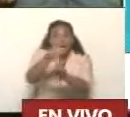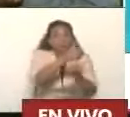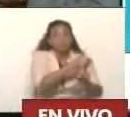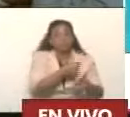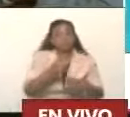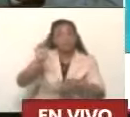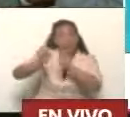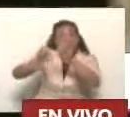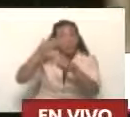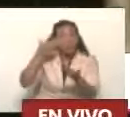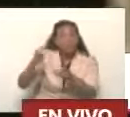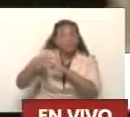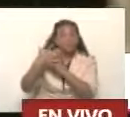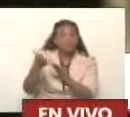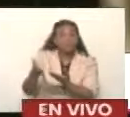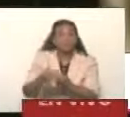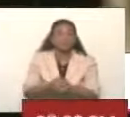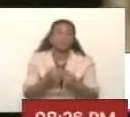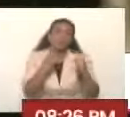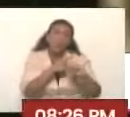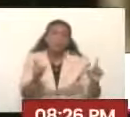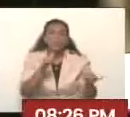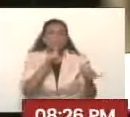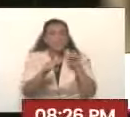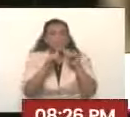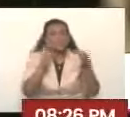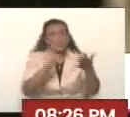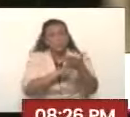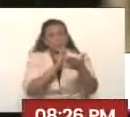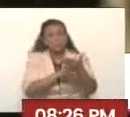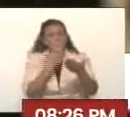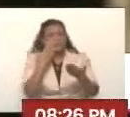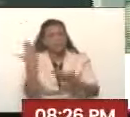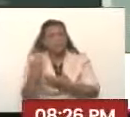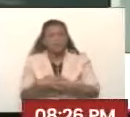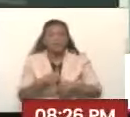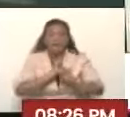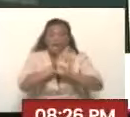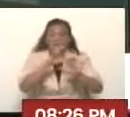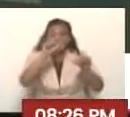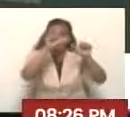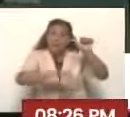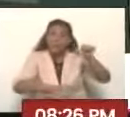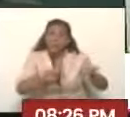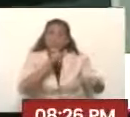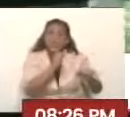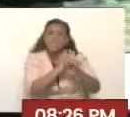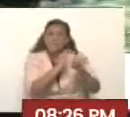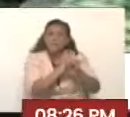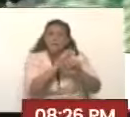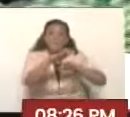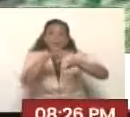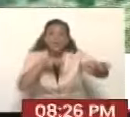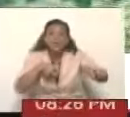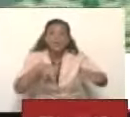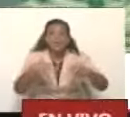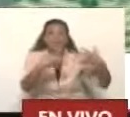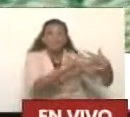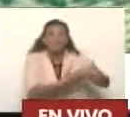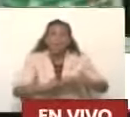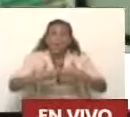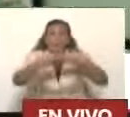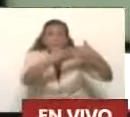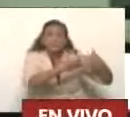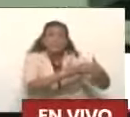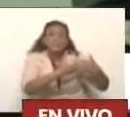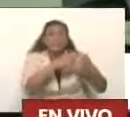Seguimos con otra de las noticias que se han reflejado, que es que la mayoría del pueblo en Estados Unidos, esto